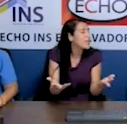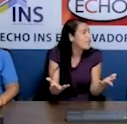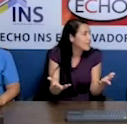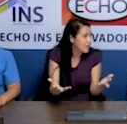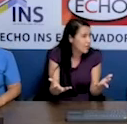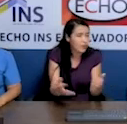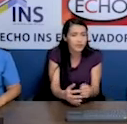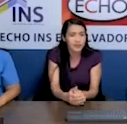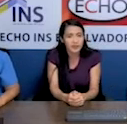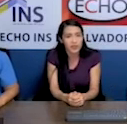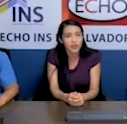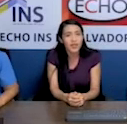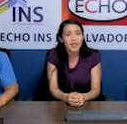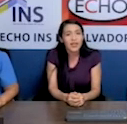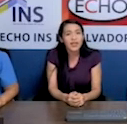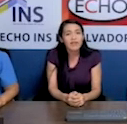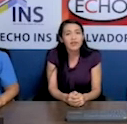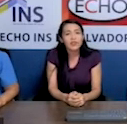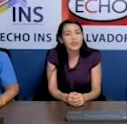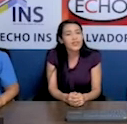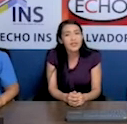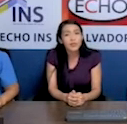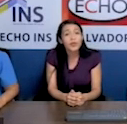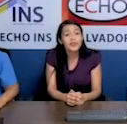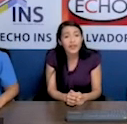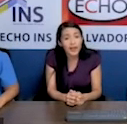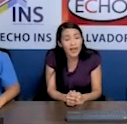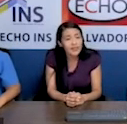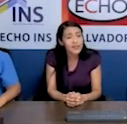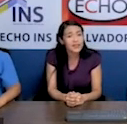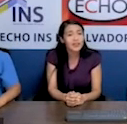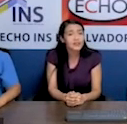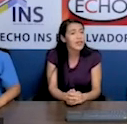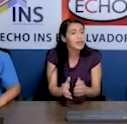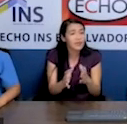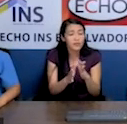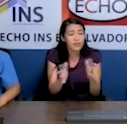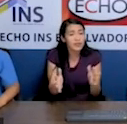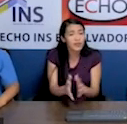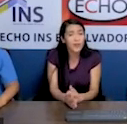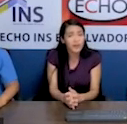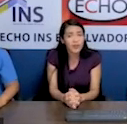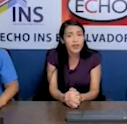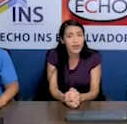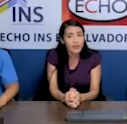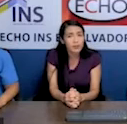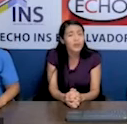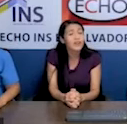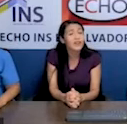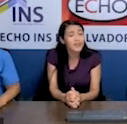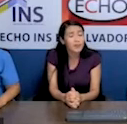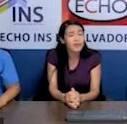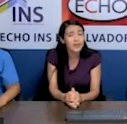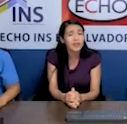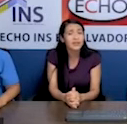una forma preventiva, por así decirlo. La evaluación del equipo integral tiene que ser definitivamente una base